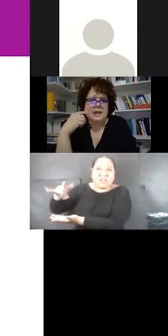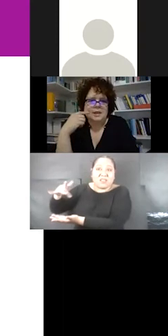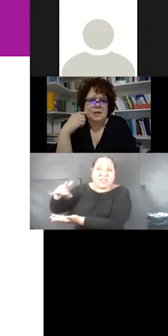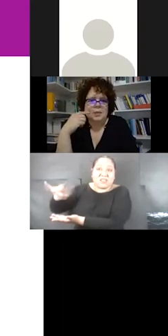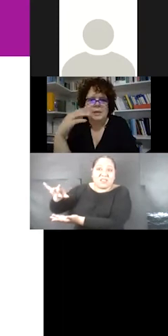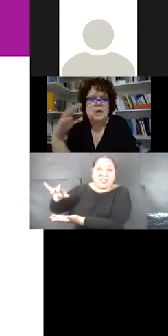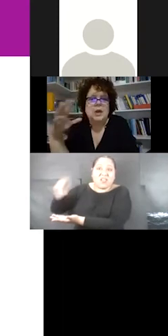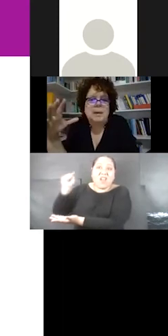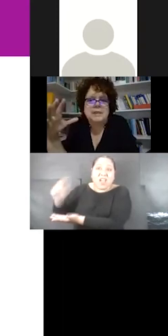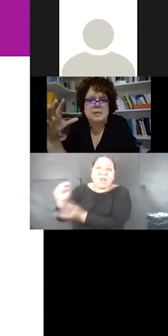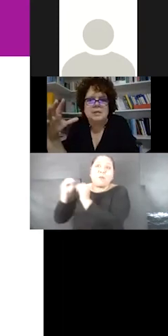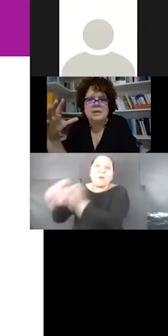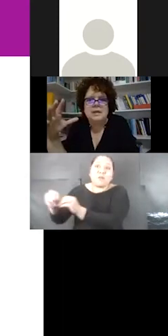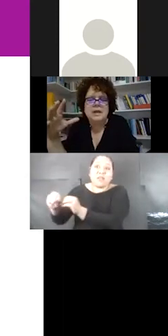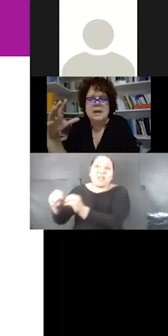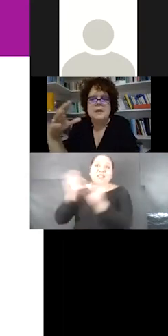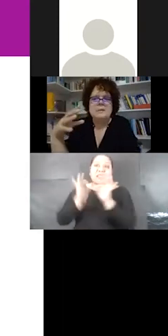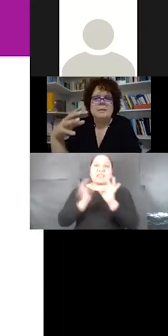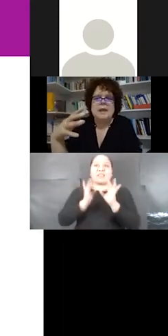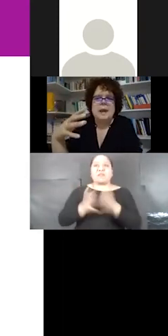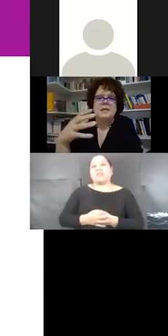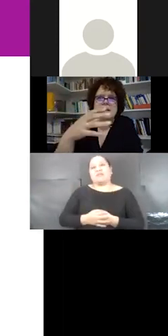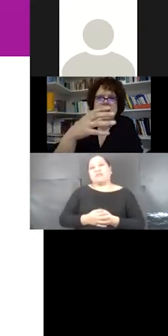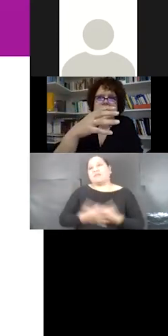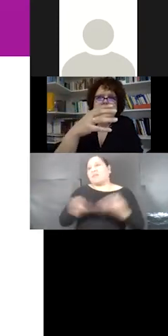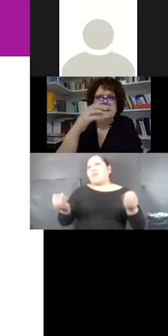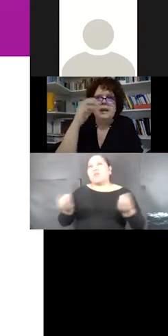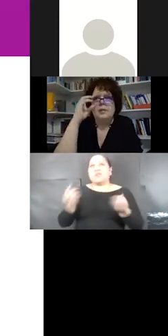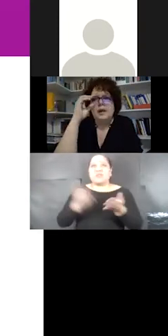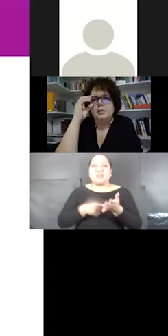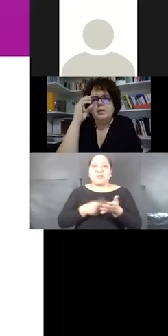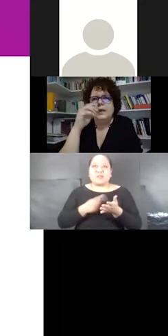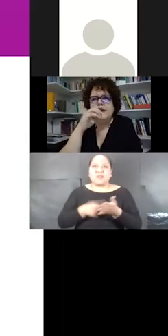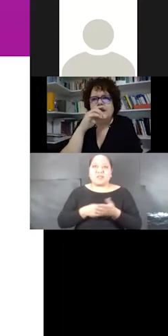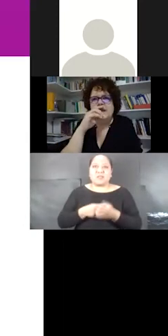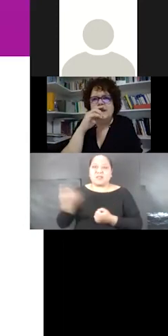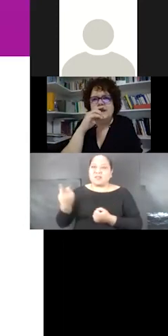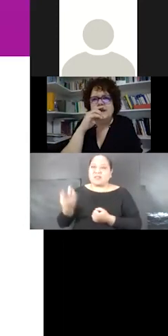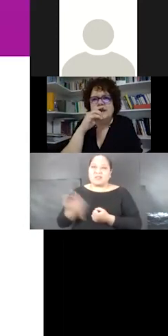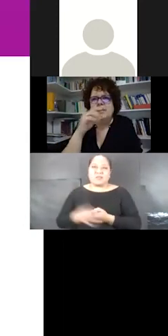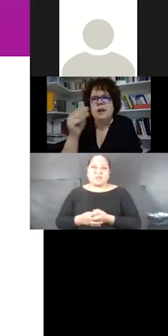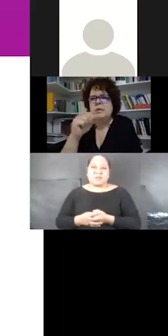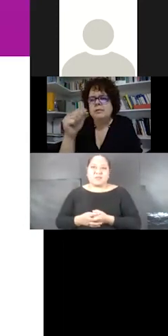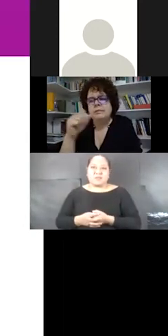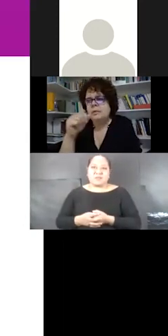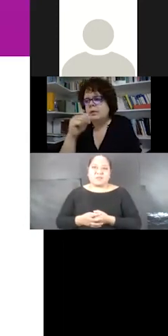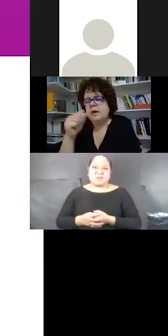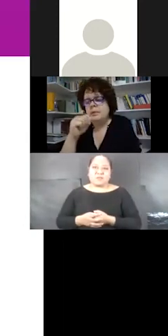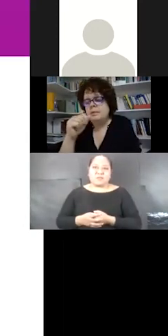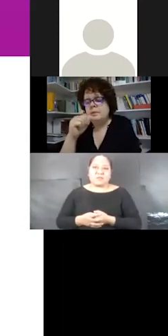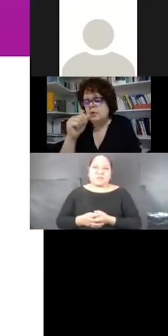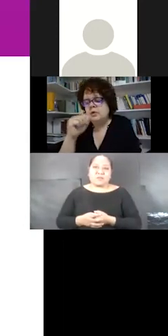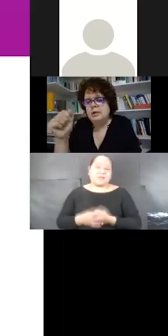el intérprete, ¿no? Porque también lo que pasa muchas veces es que a veces jalan, por ejemplo,